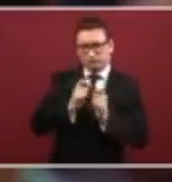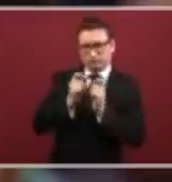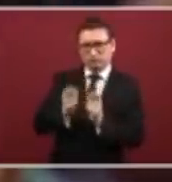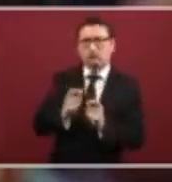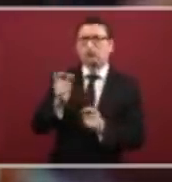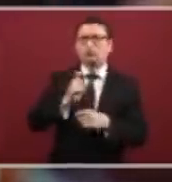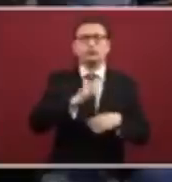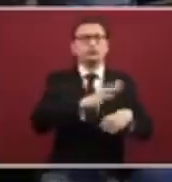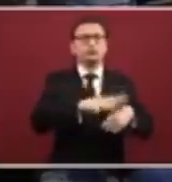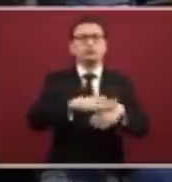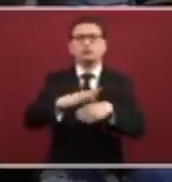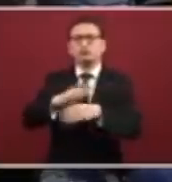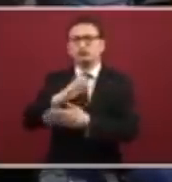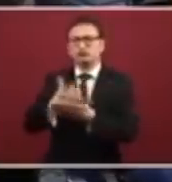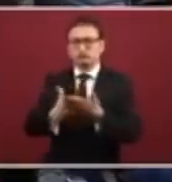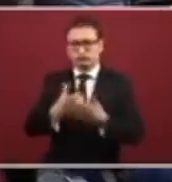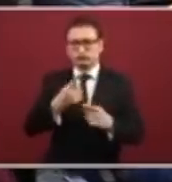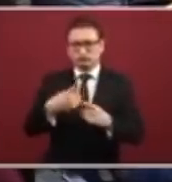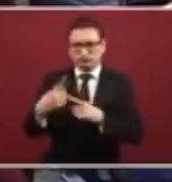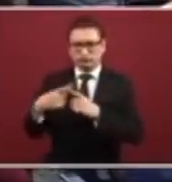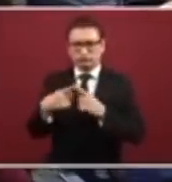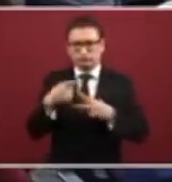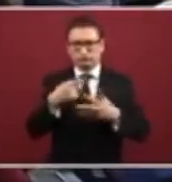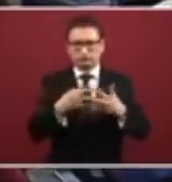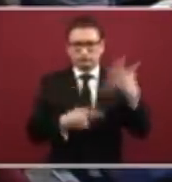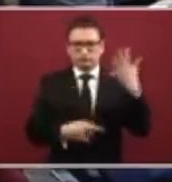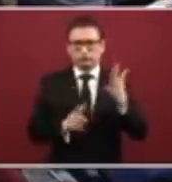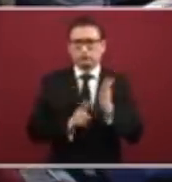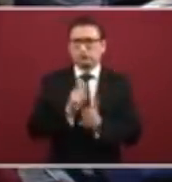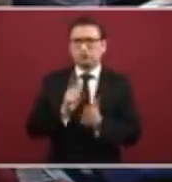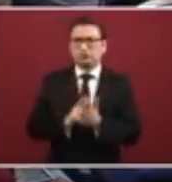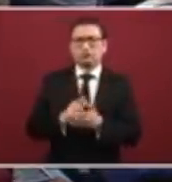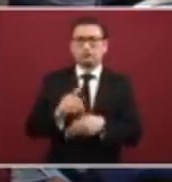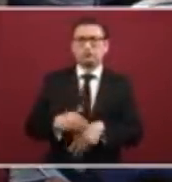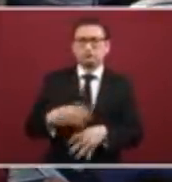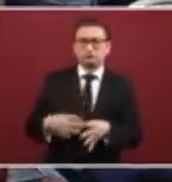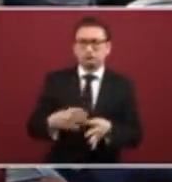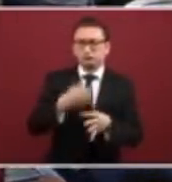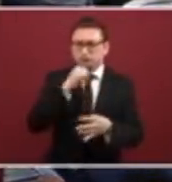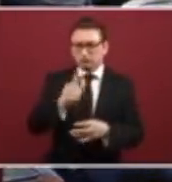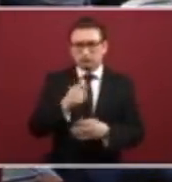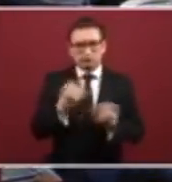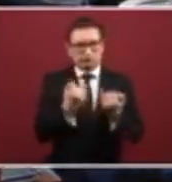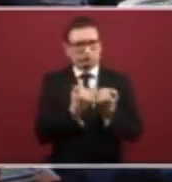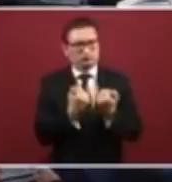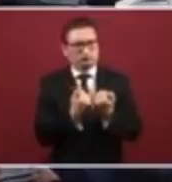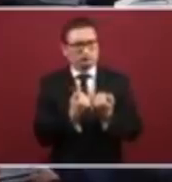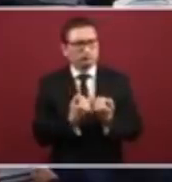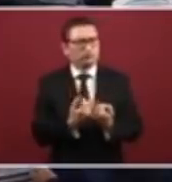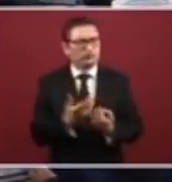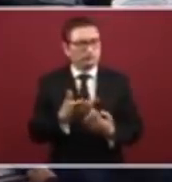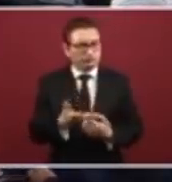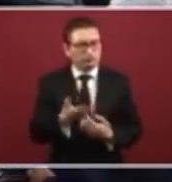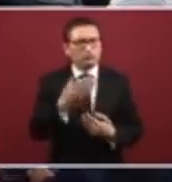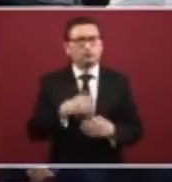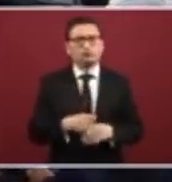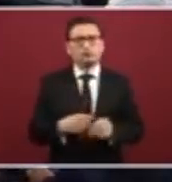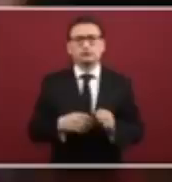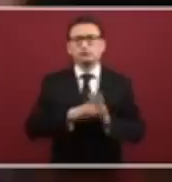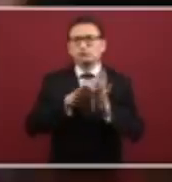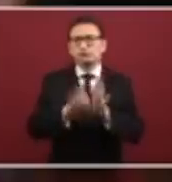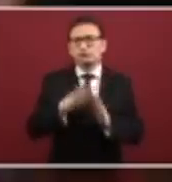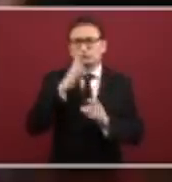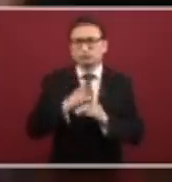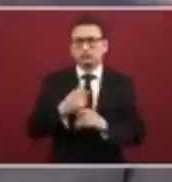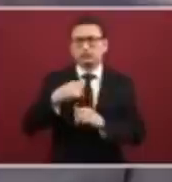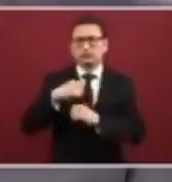un proyecto de esta naturaleza, bueno, existen repercusiones legales en caso de que no se cumpla en tiempo y forma. Aquí, ¿quién va a tener esa responsabilidad